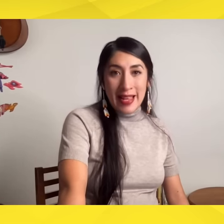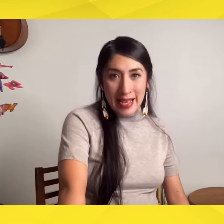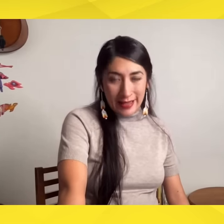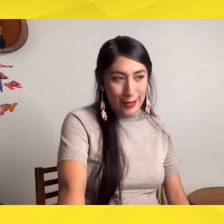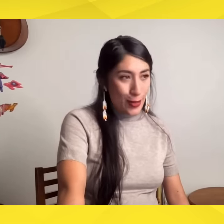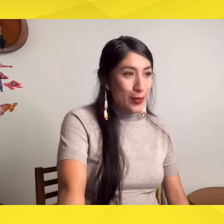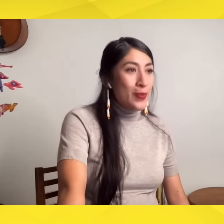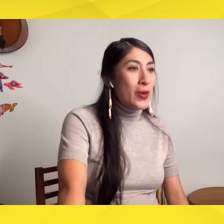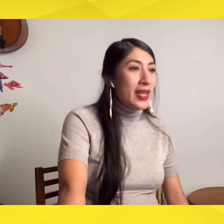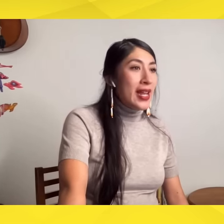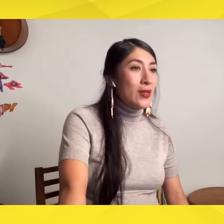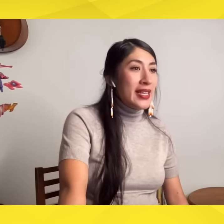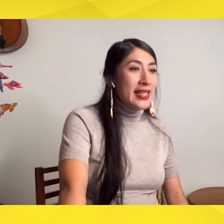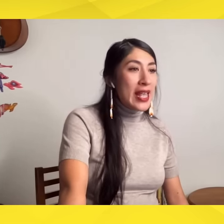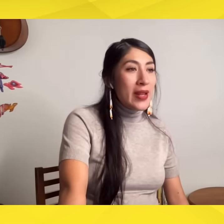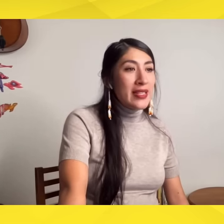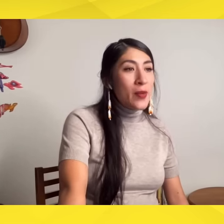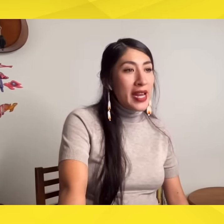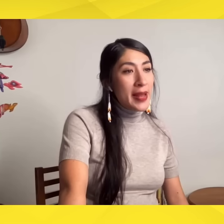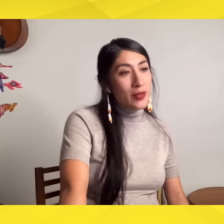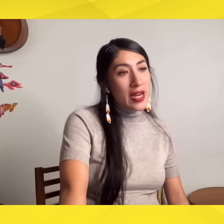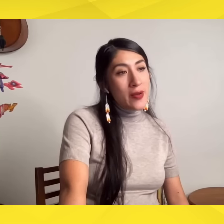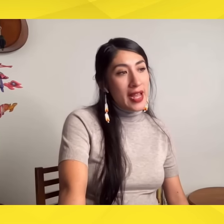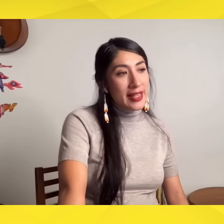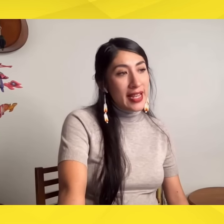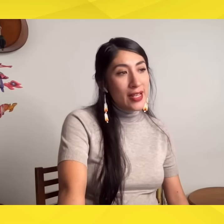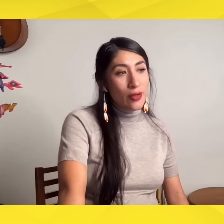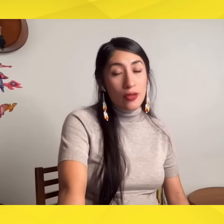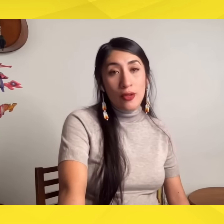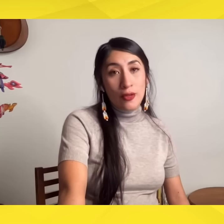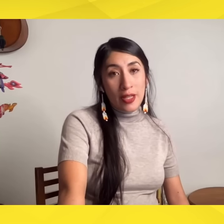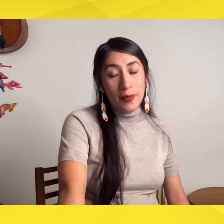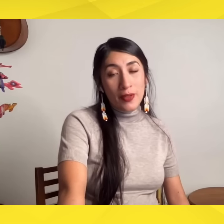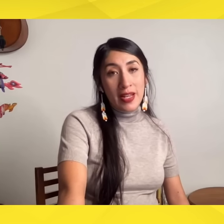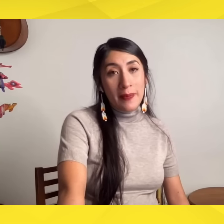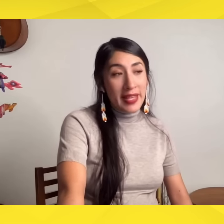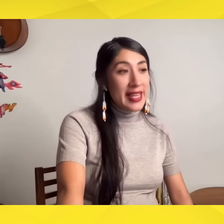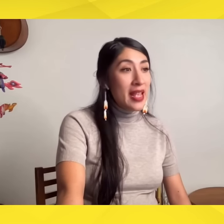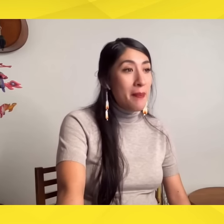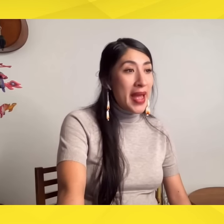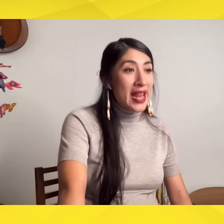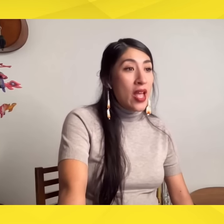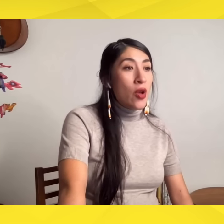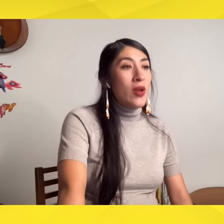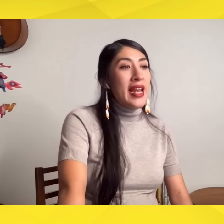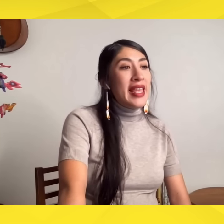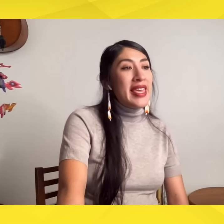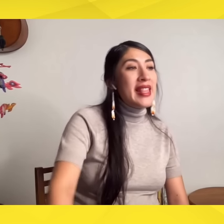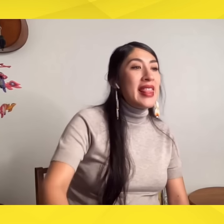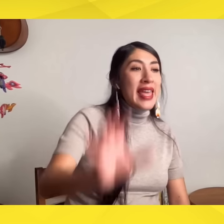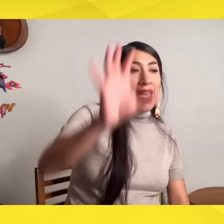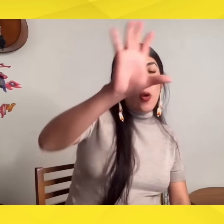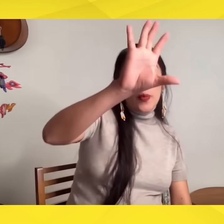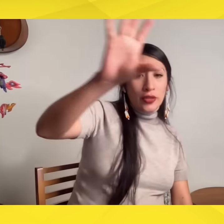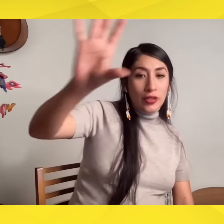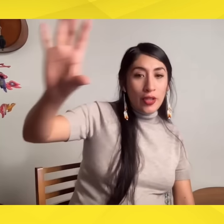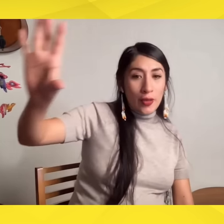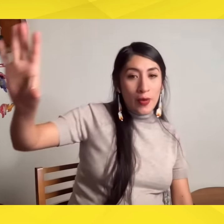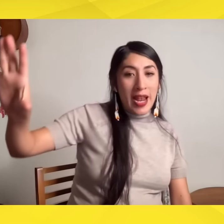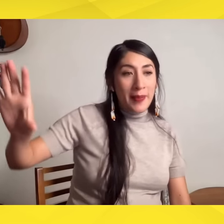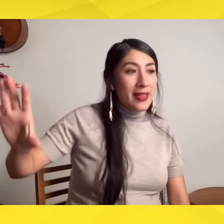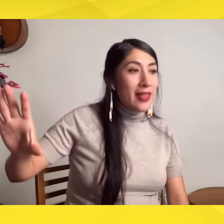el final de la sesión porque los legisl de morena mostraron carteles con los logotipos del Pri y del pan con la leyenda de